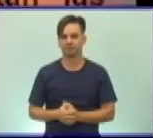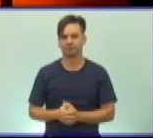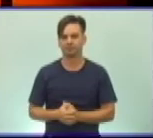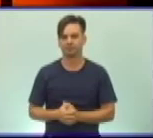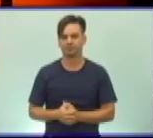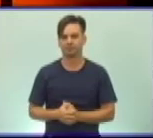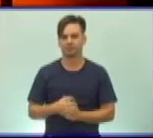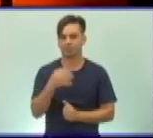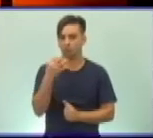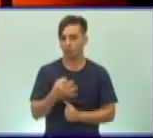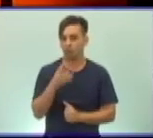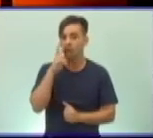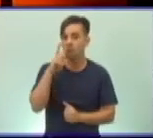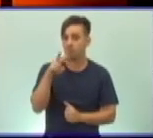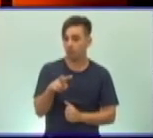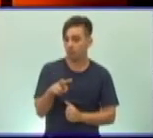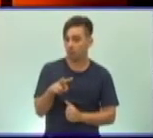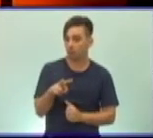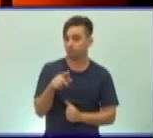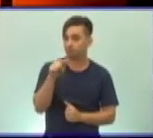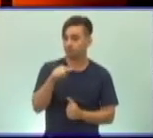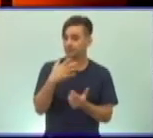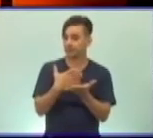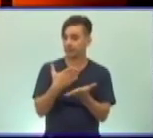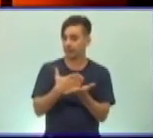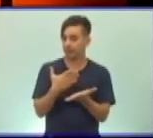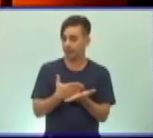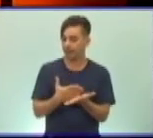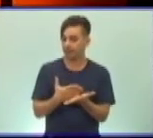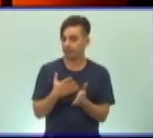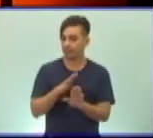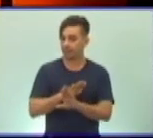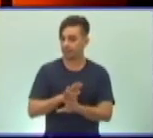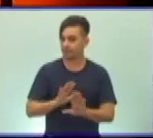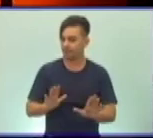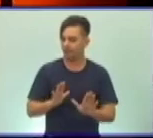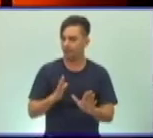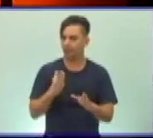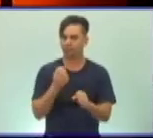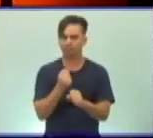podido apreciar, en esta clase ya hemos estado